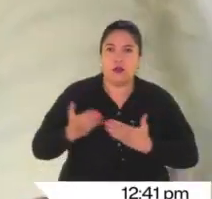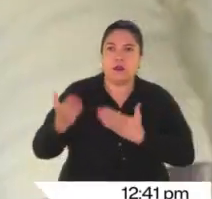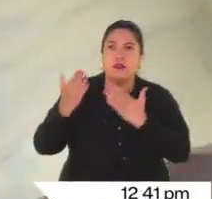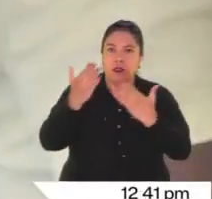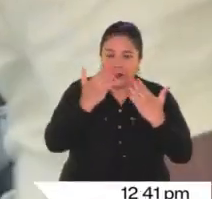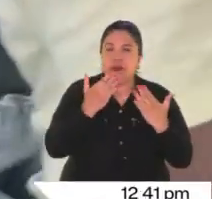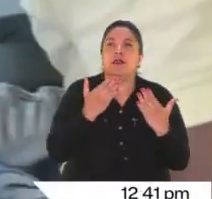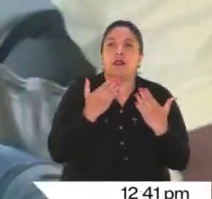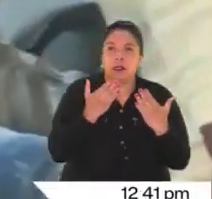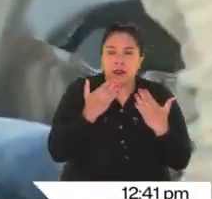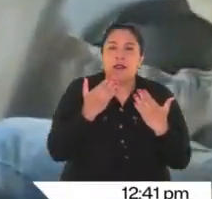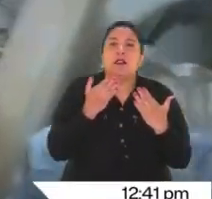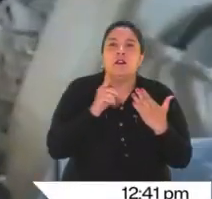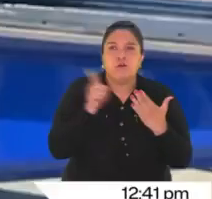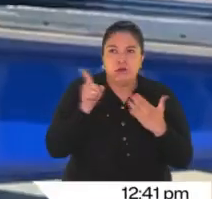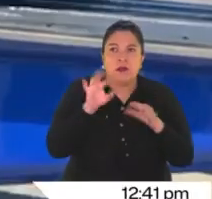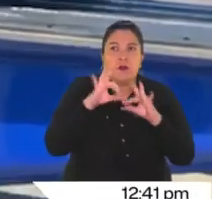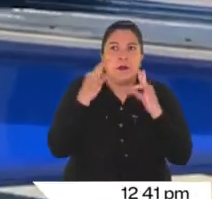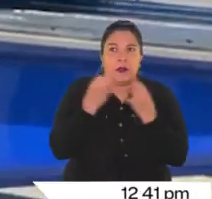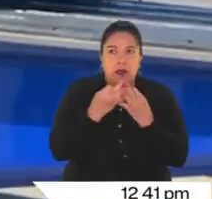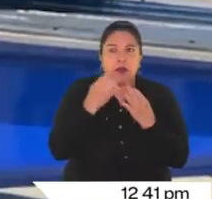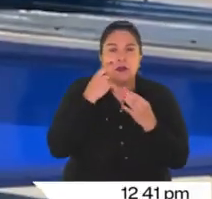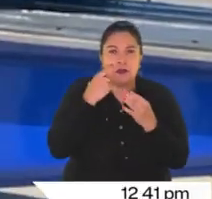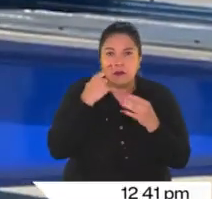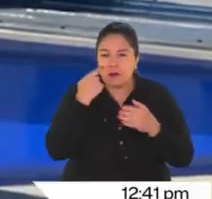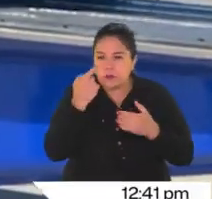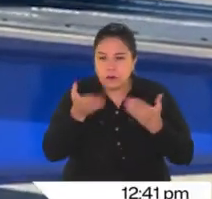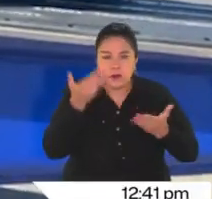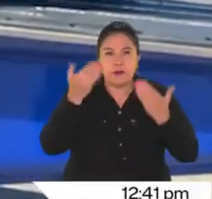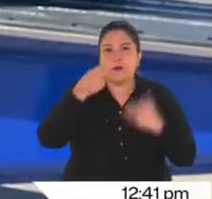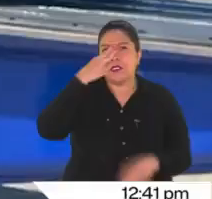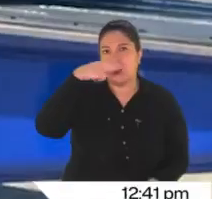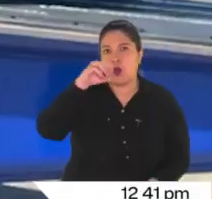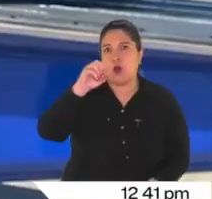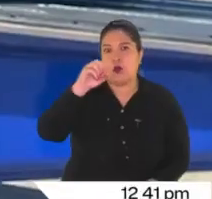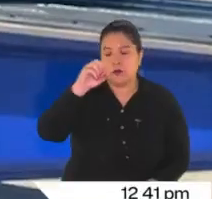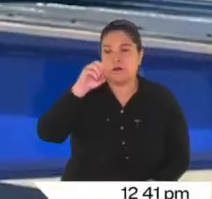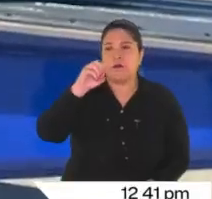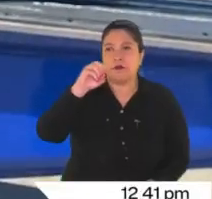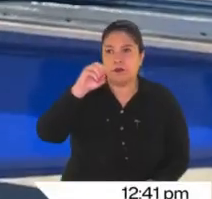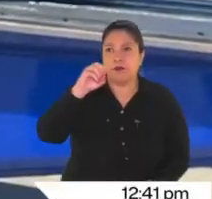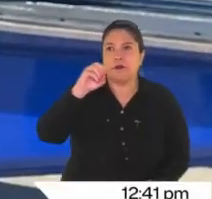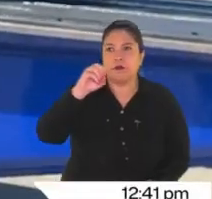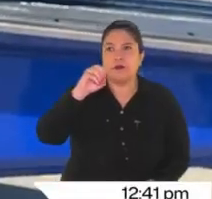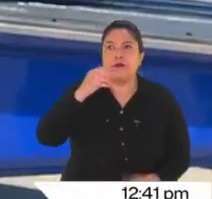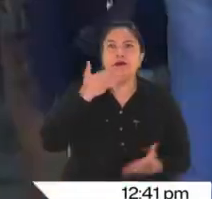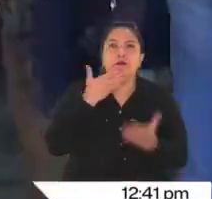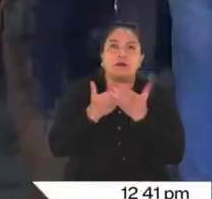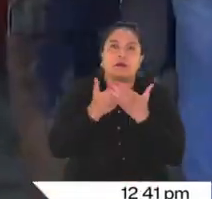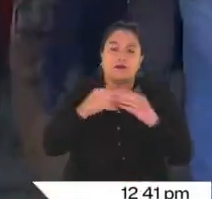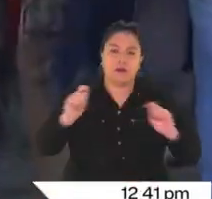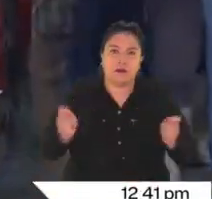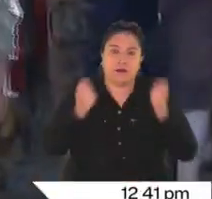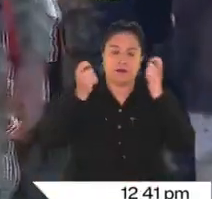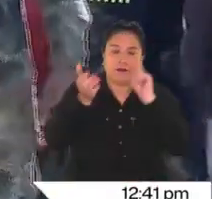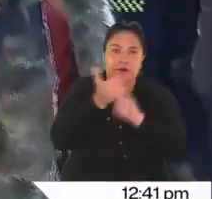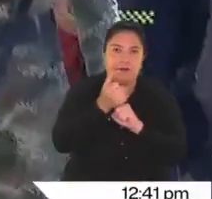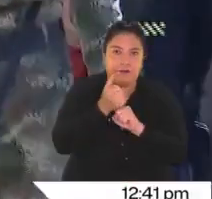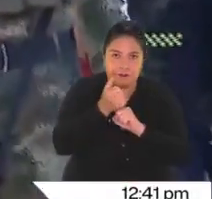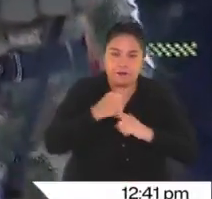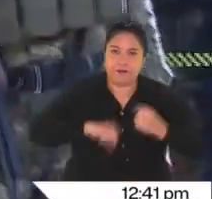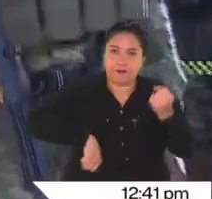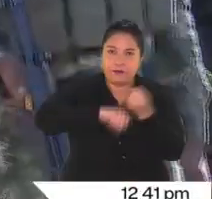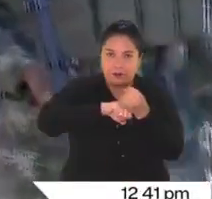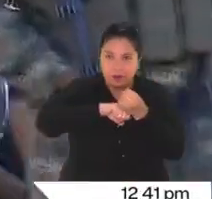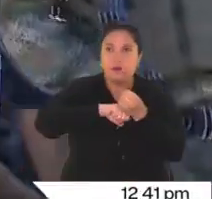encontrar con una familia que tenemos aquí. Y en eso cayó un hijo mío, entonces gracias por ese apoyo. Desde Bogotá, el Comando